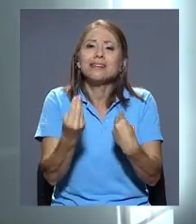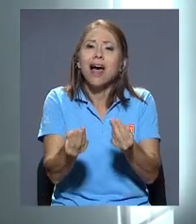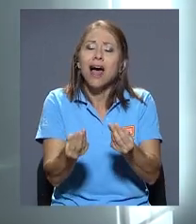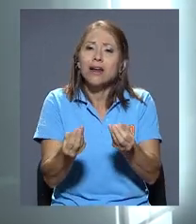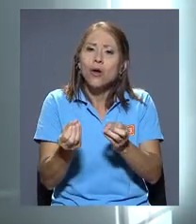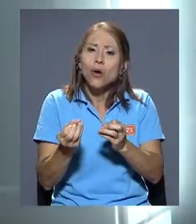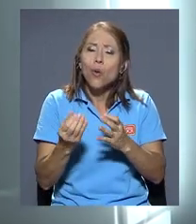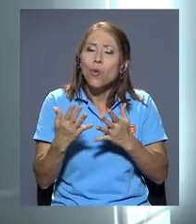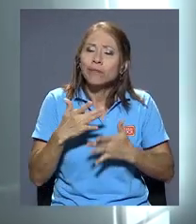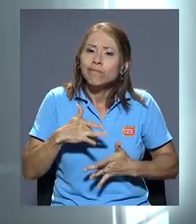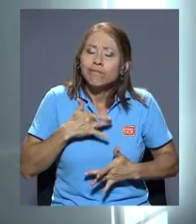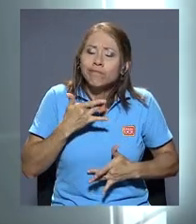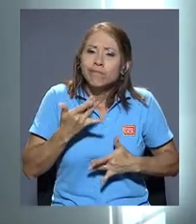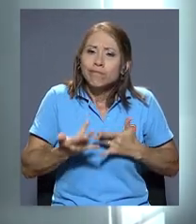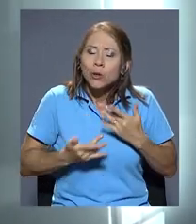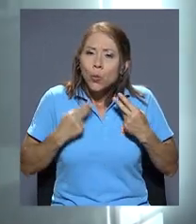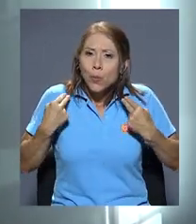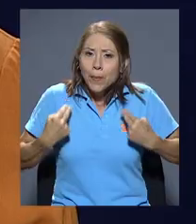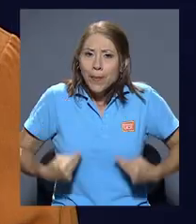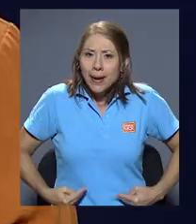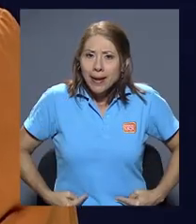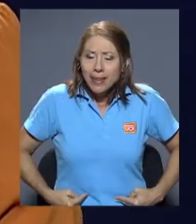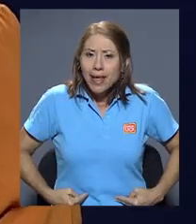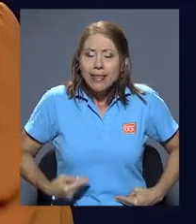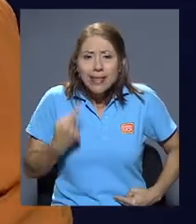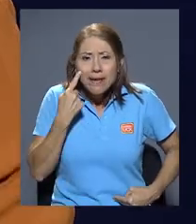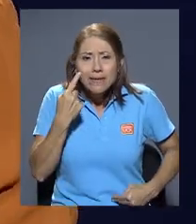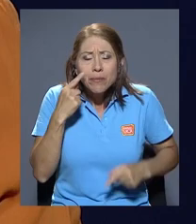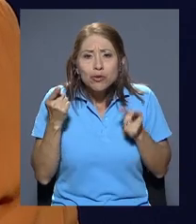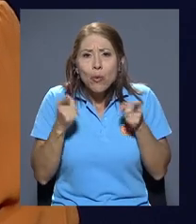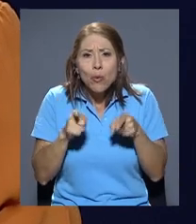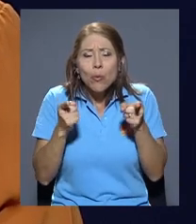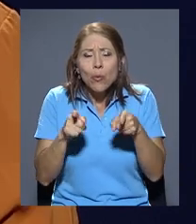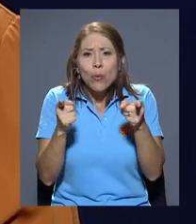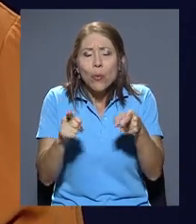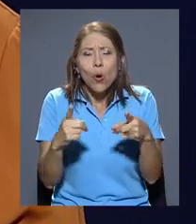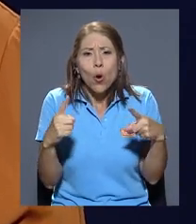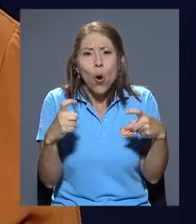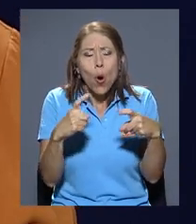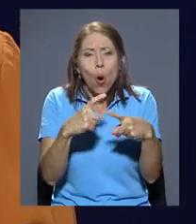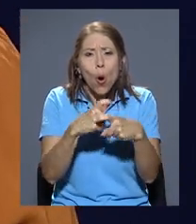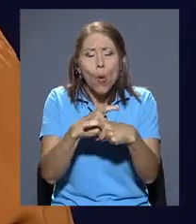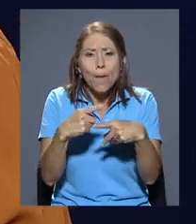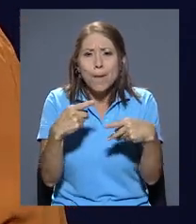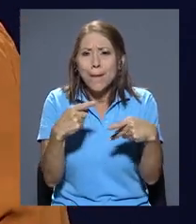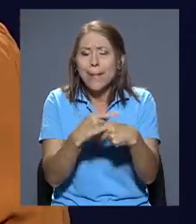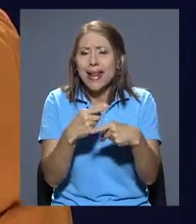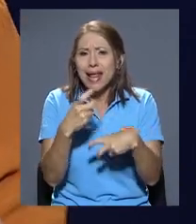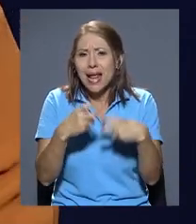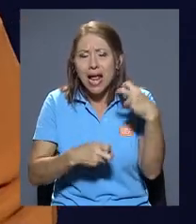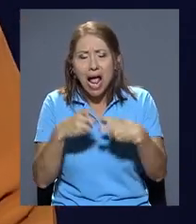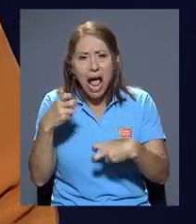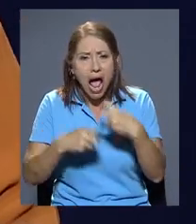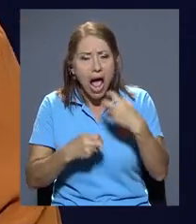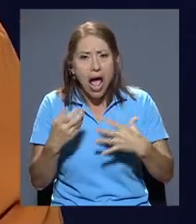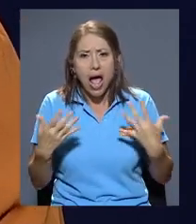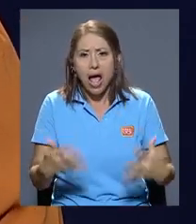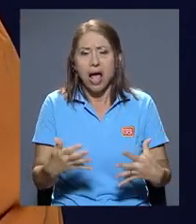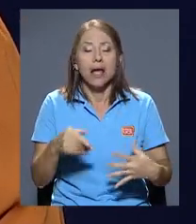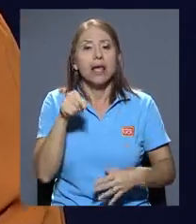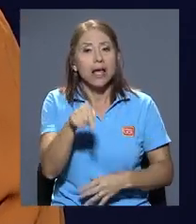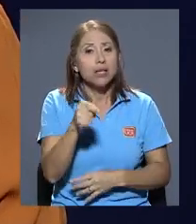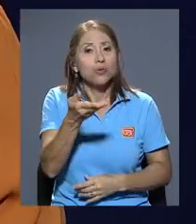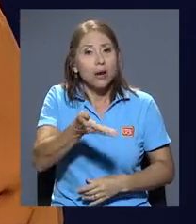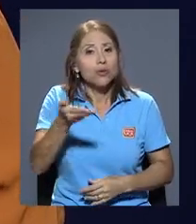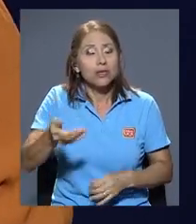ver ese tejido cada vez más complicado que tenemos como seres humanos, es una de las cosas que podemos ver a lo largo